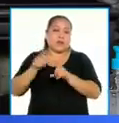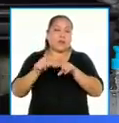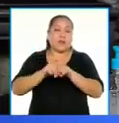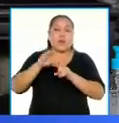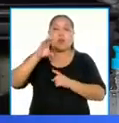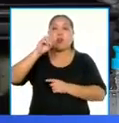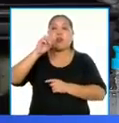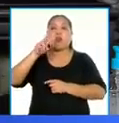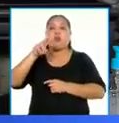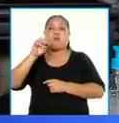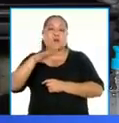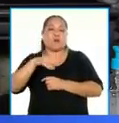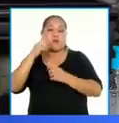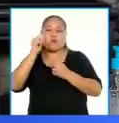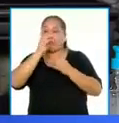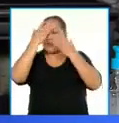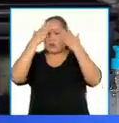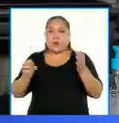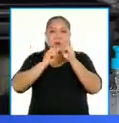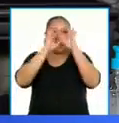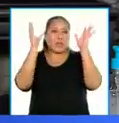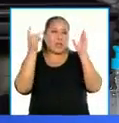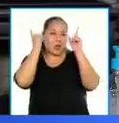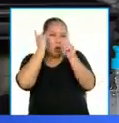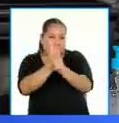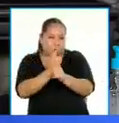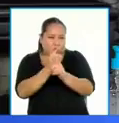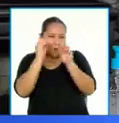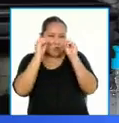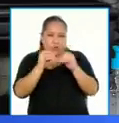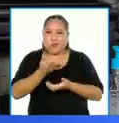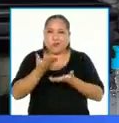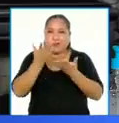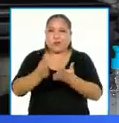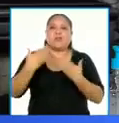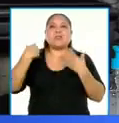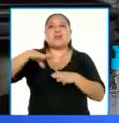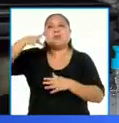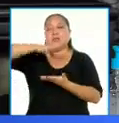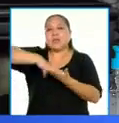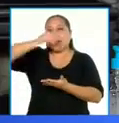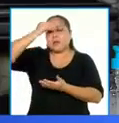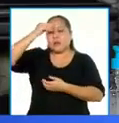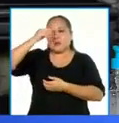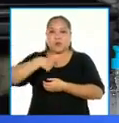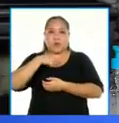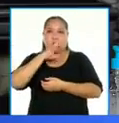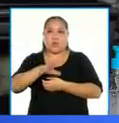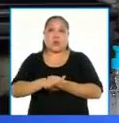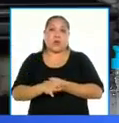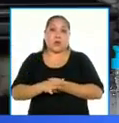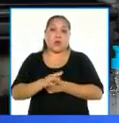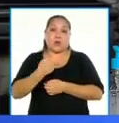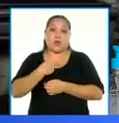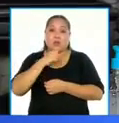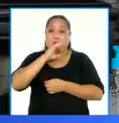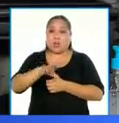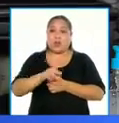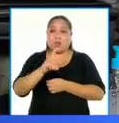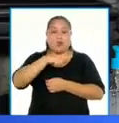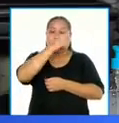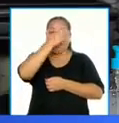No tenemos el día exacto y por eso no se los damos. Y porque ya hemos aprendido, recordarán que yo fui quien dio una fecha,